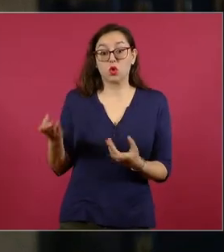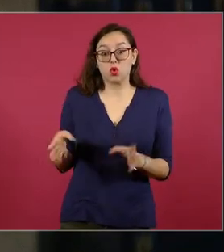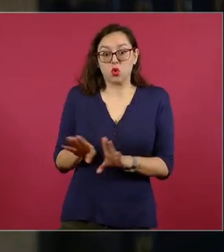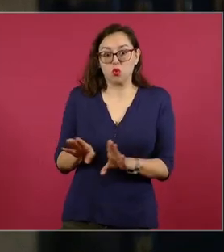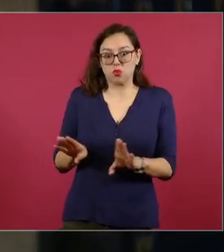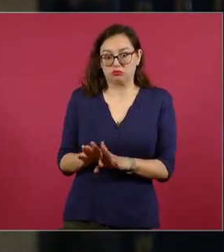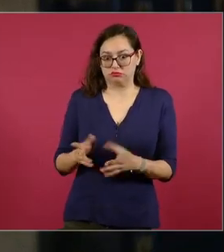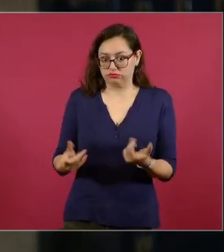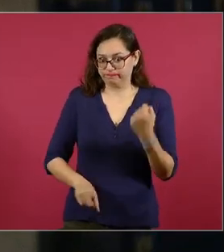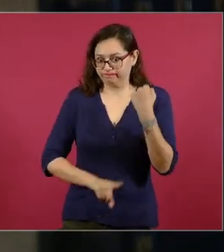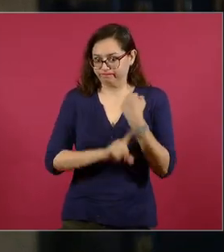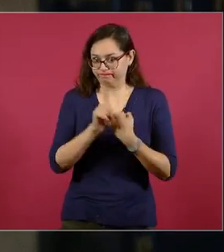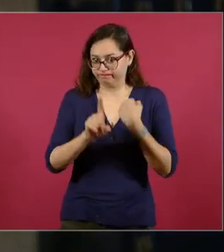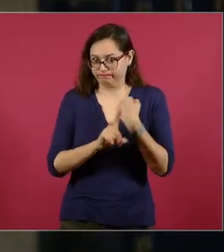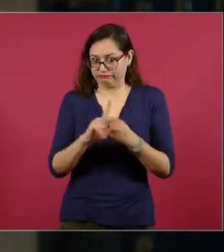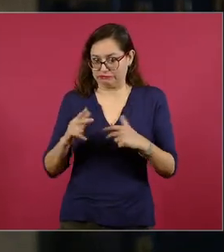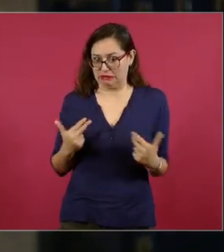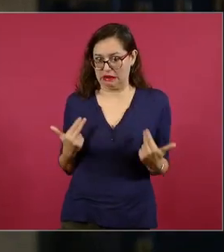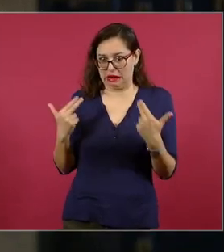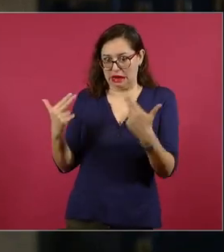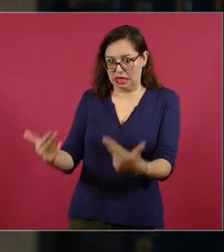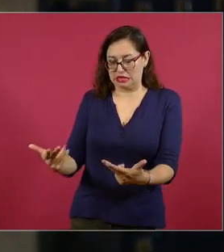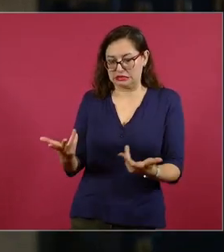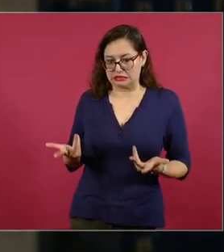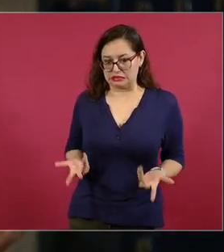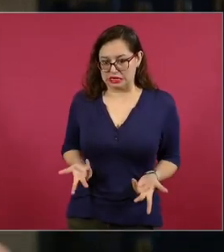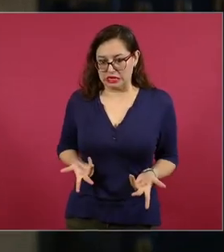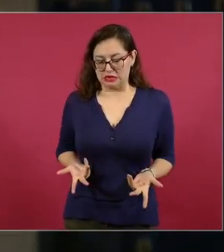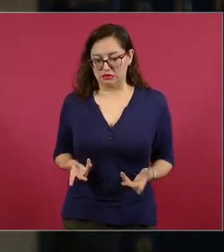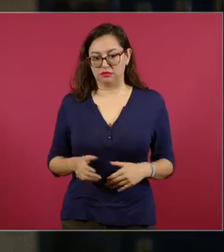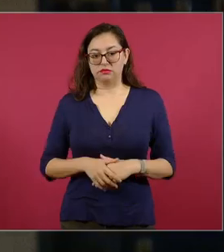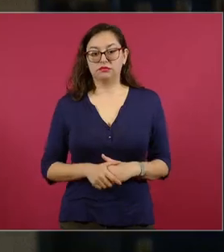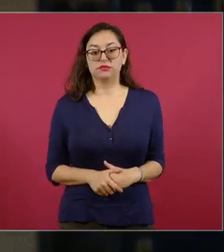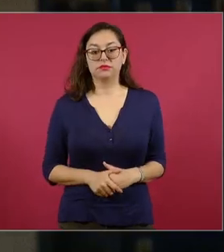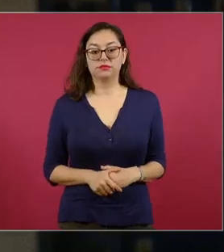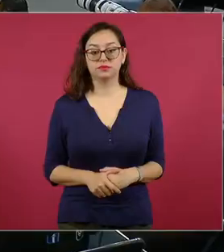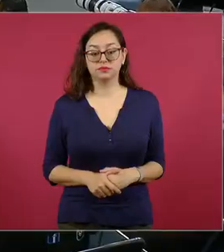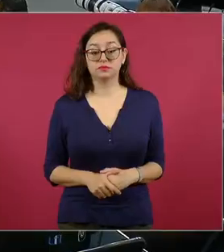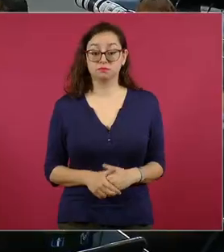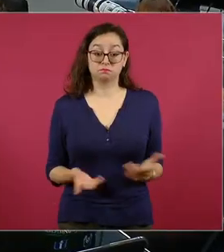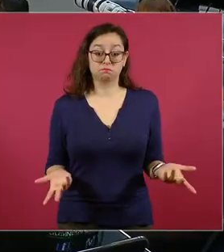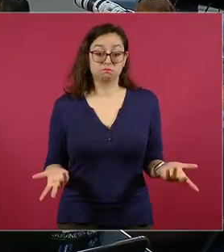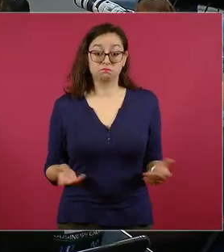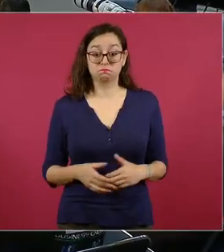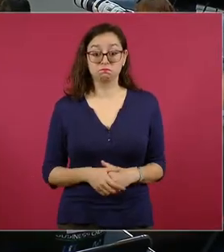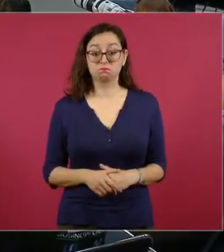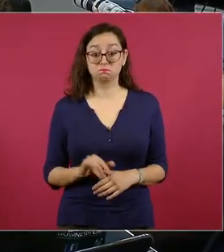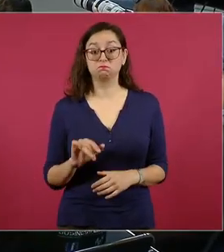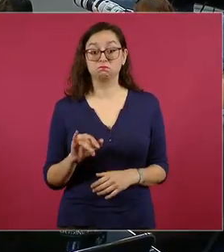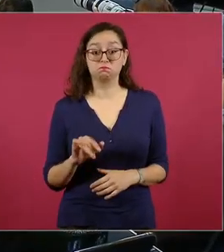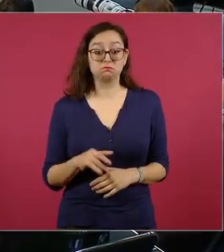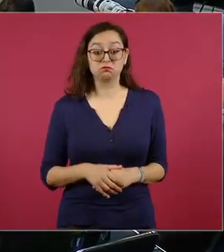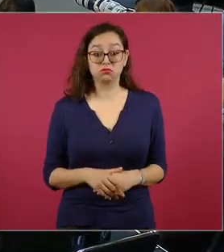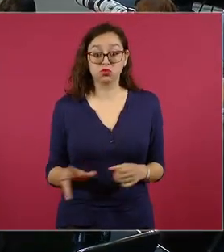dejarle este litigio en puerta a la ahora ya entrante? Sí, como otros.